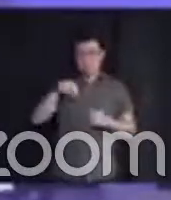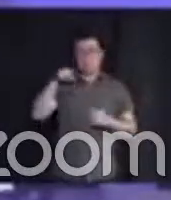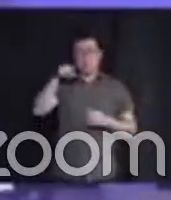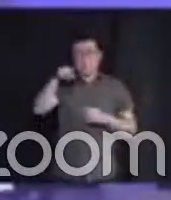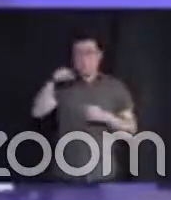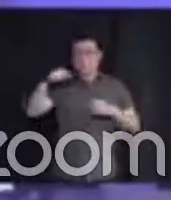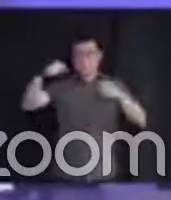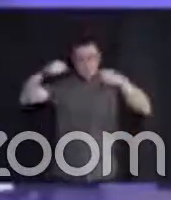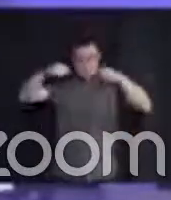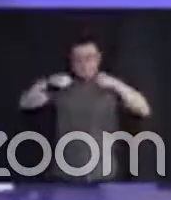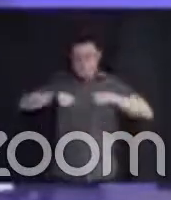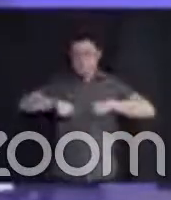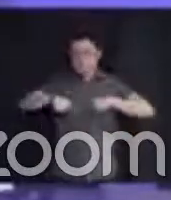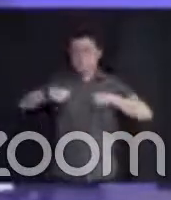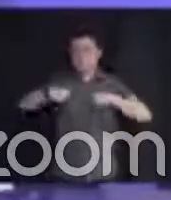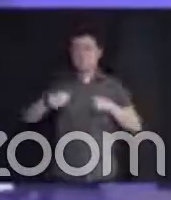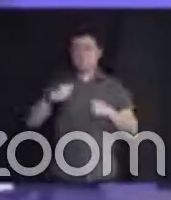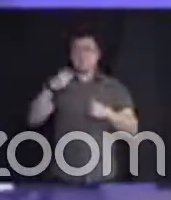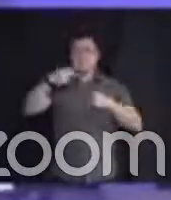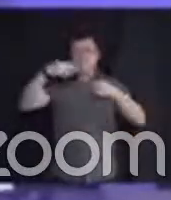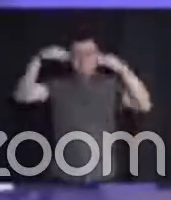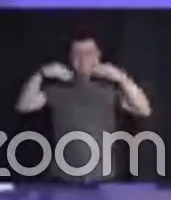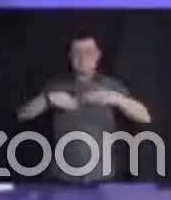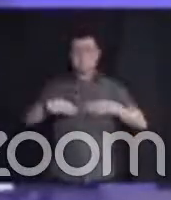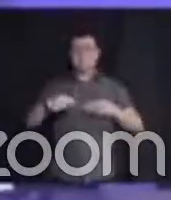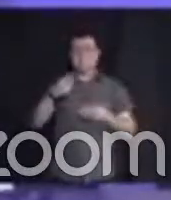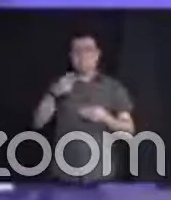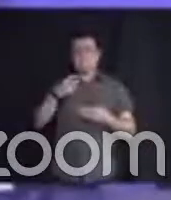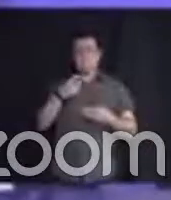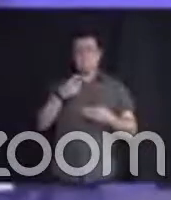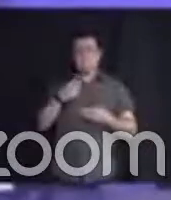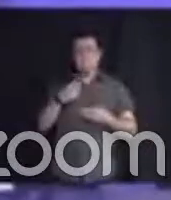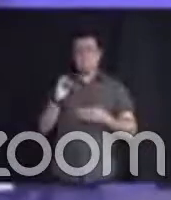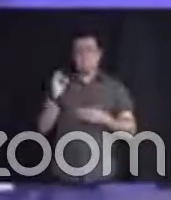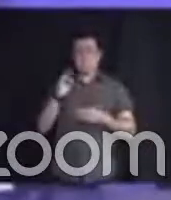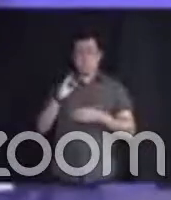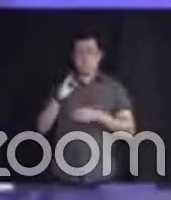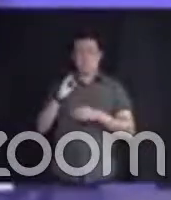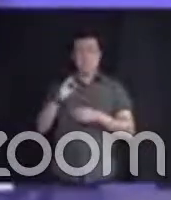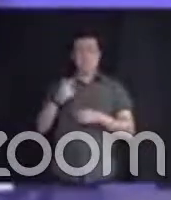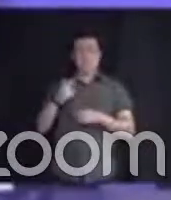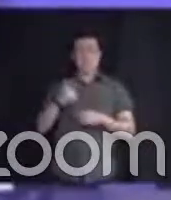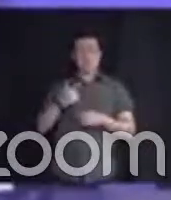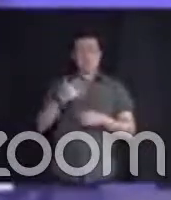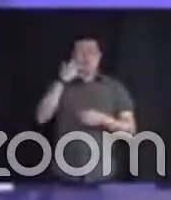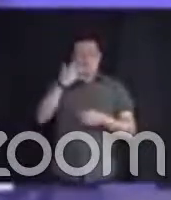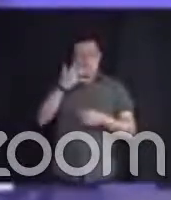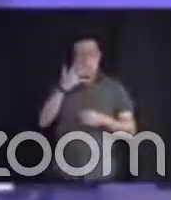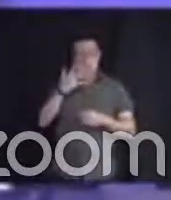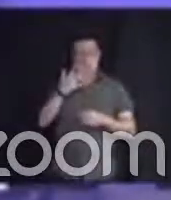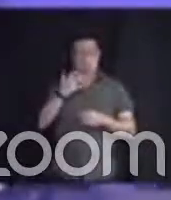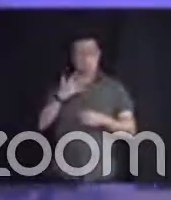seguir creciendo tienes que enfocarte en ti mismo y decirte cosas que no te gustan, pero que sabes que tienes que cambiar para